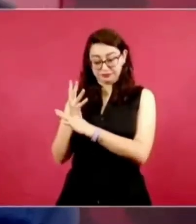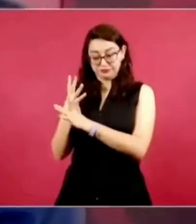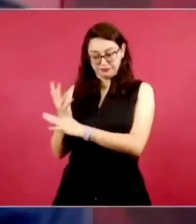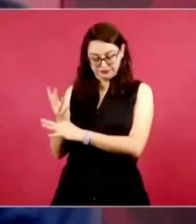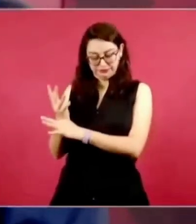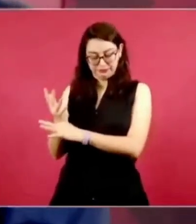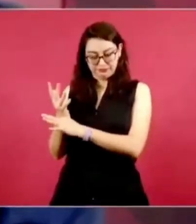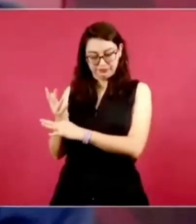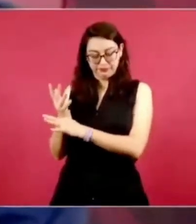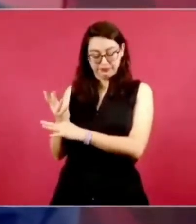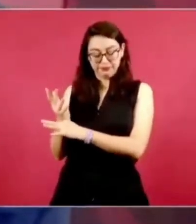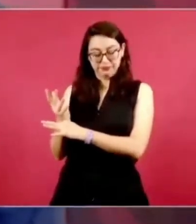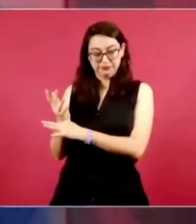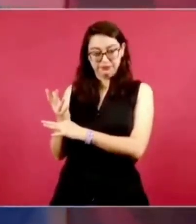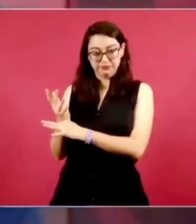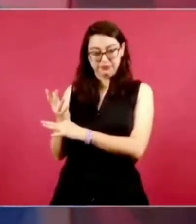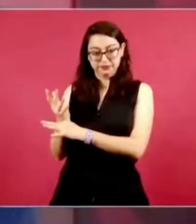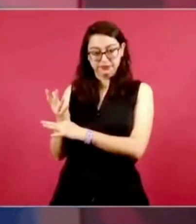injértese